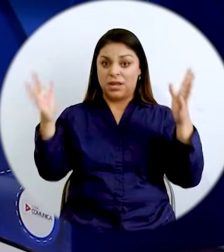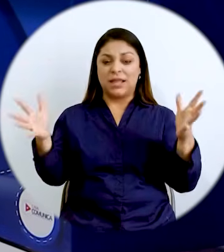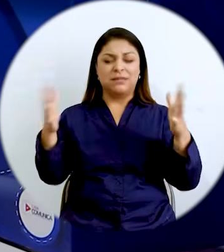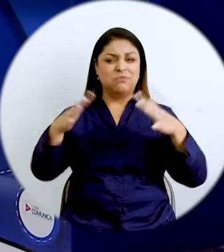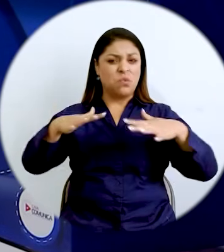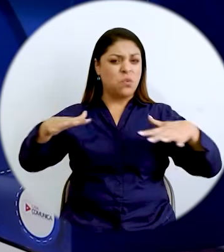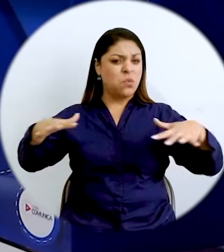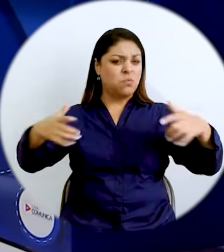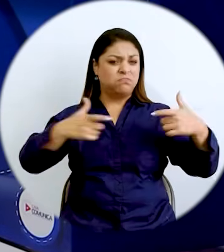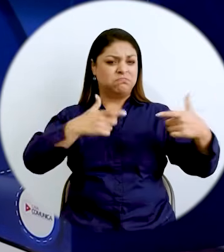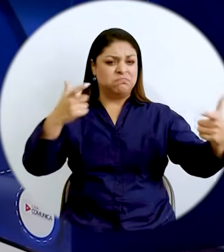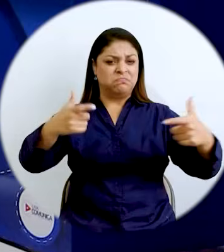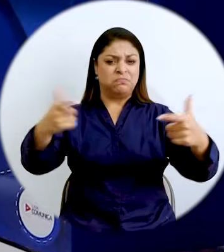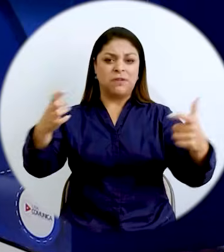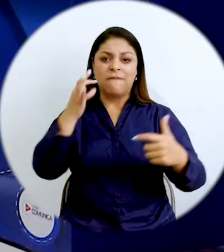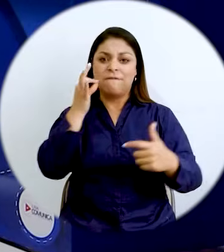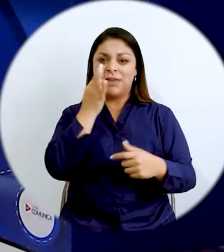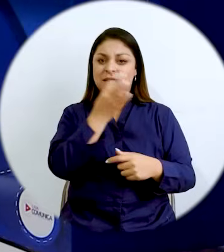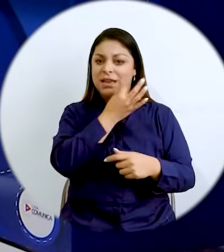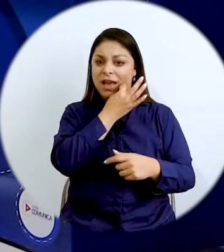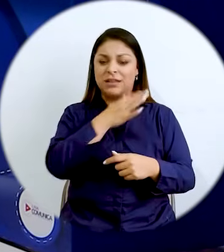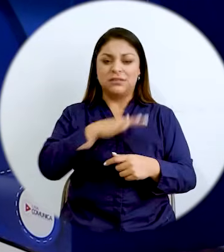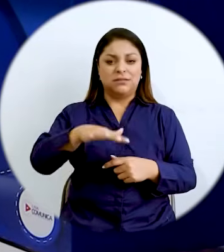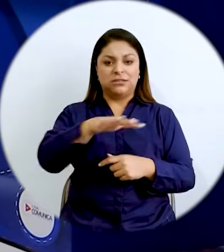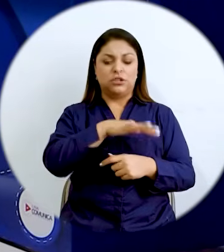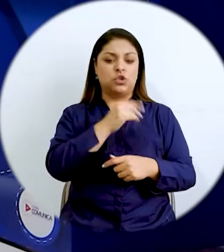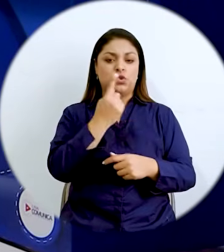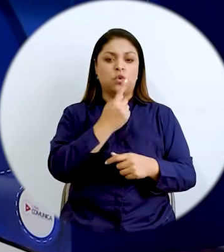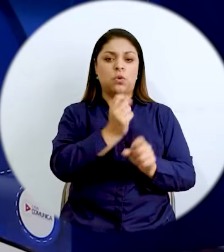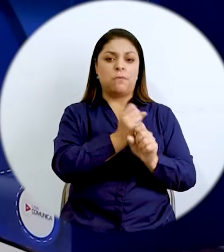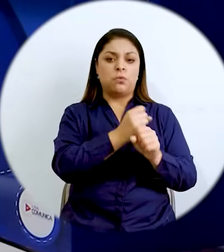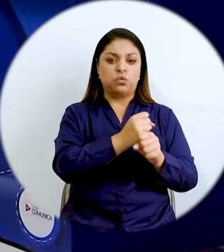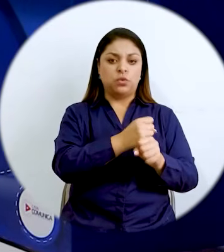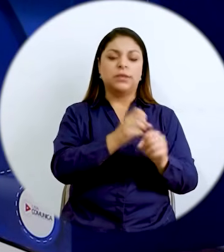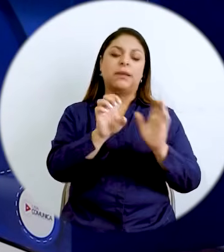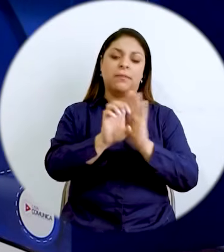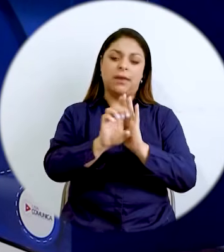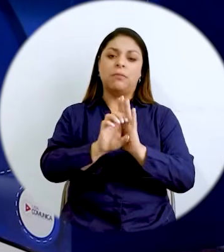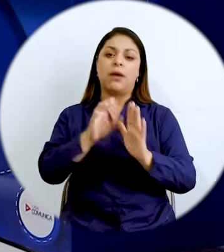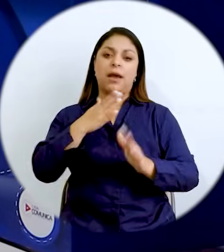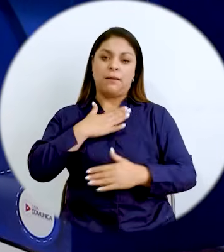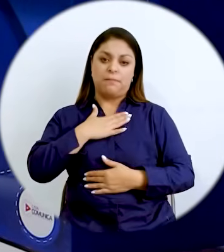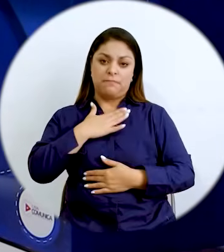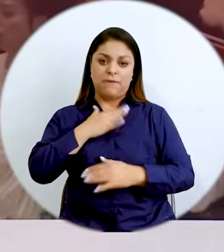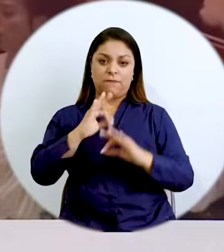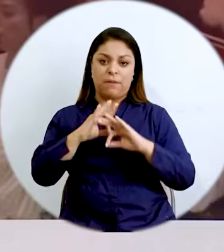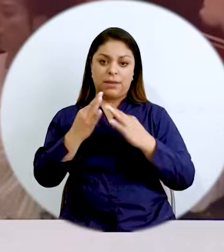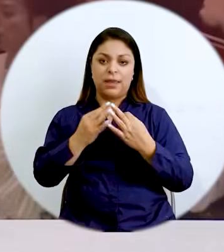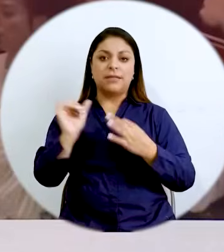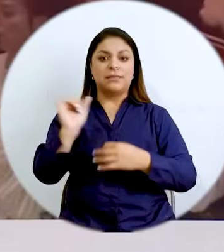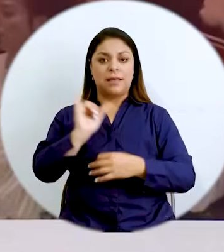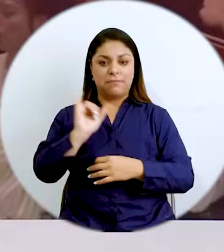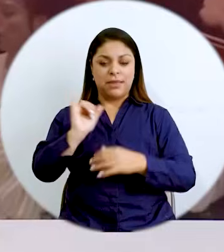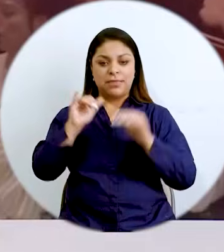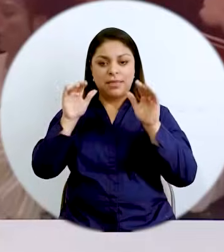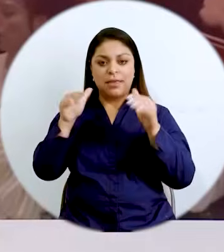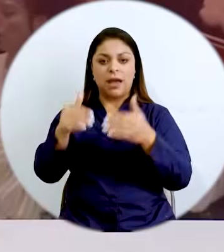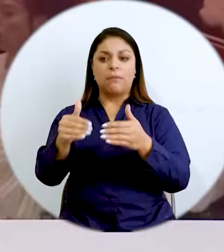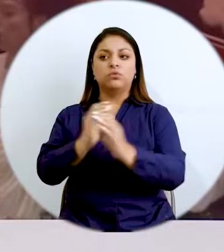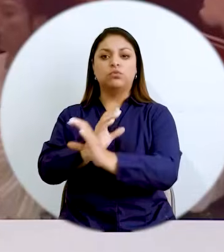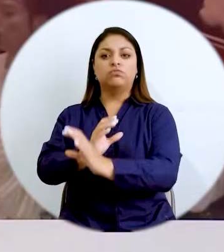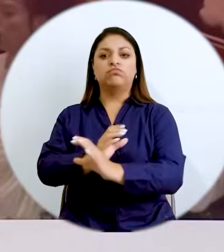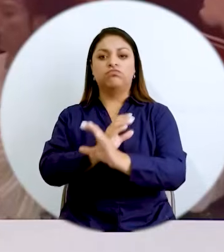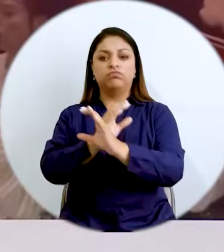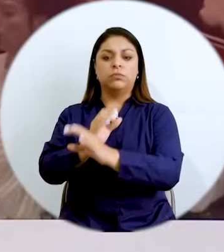que no solamente es en sí la producción. Por ejemplo, en el caso de mi familia también nos dedicamos a conservación, producción, a gente